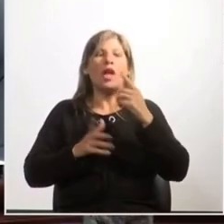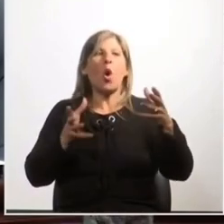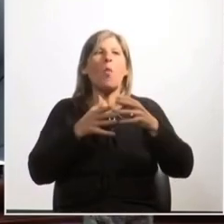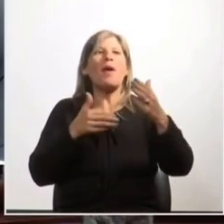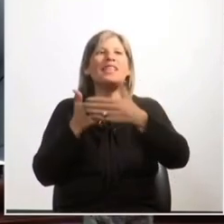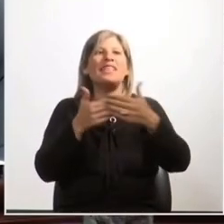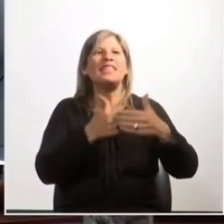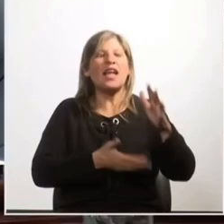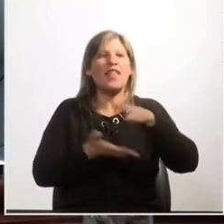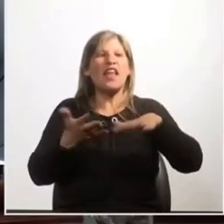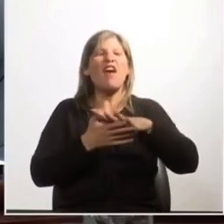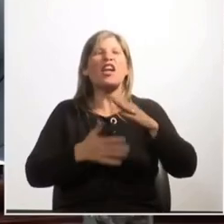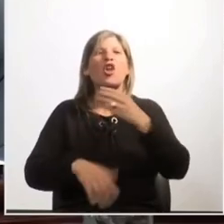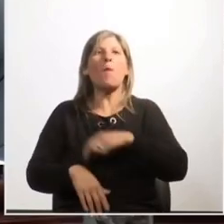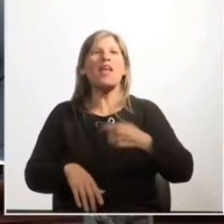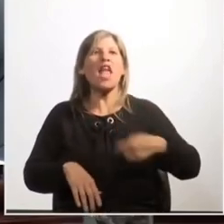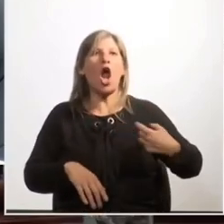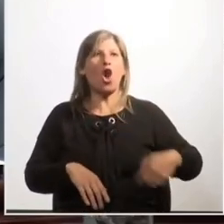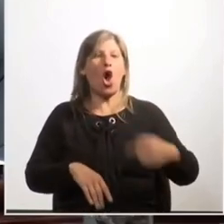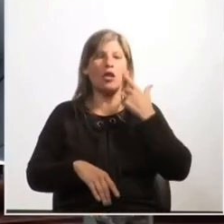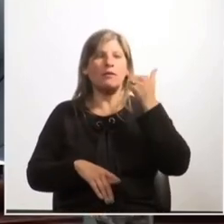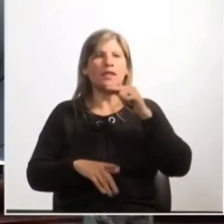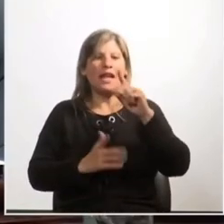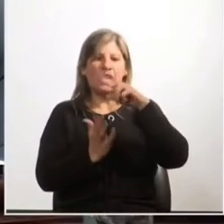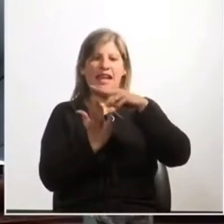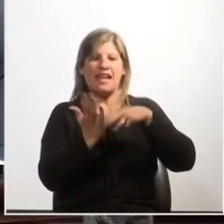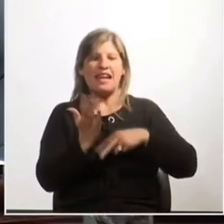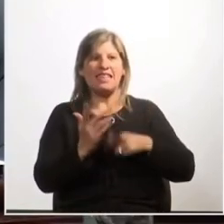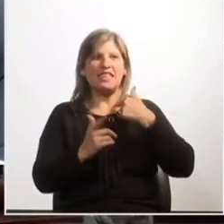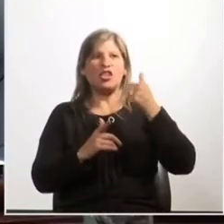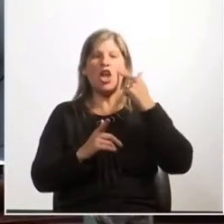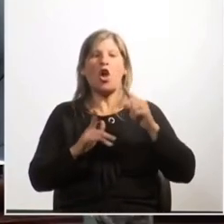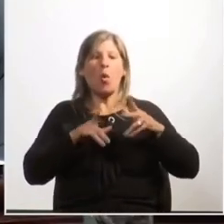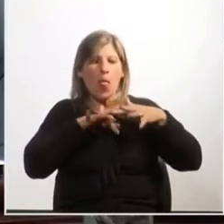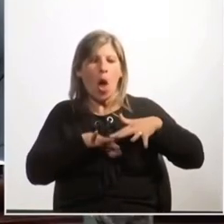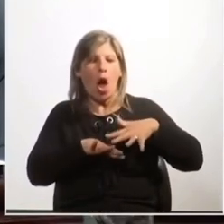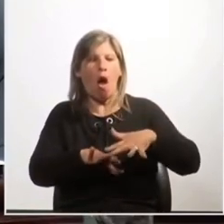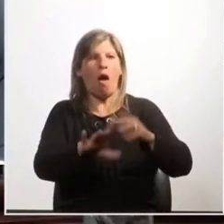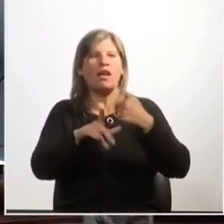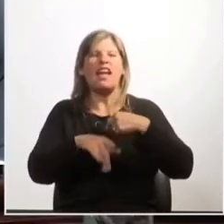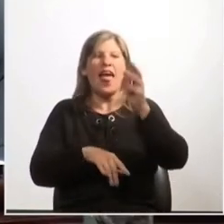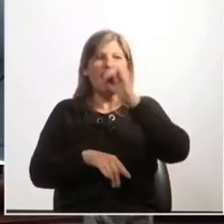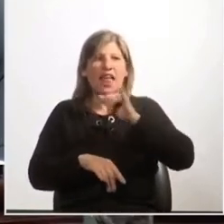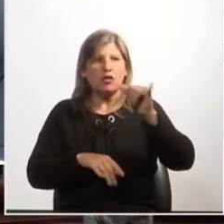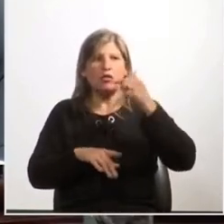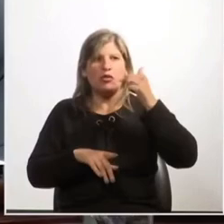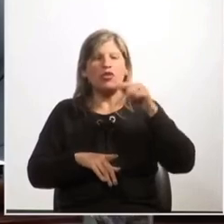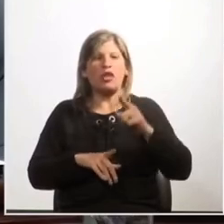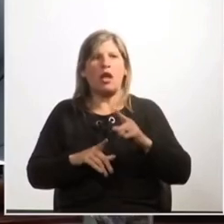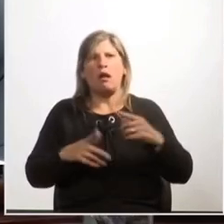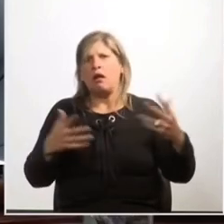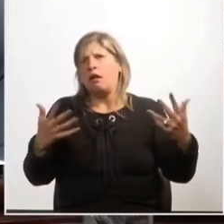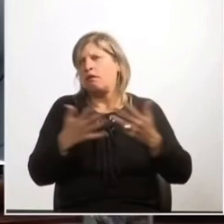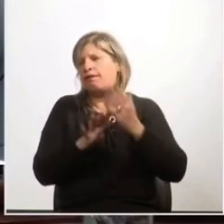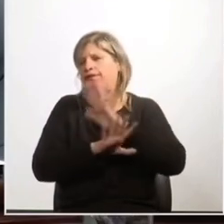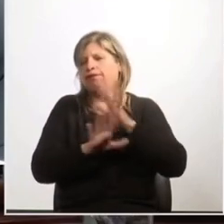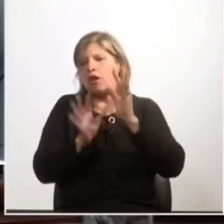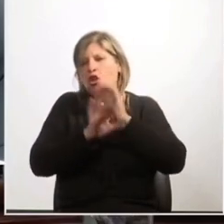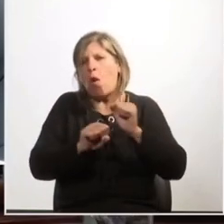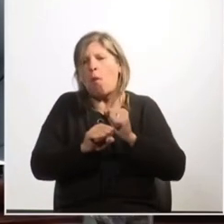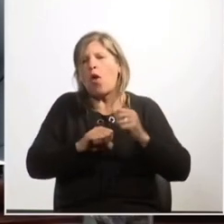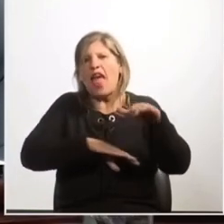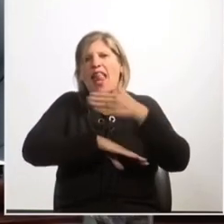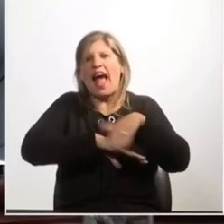del barrio Peñarol leyeron en una concentración donde denunciaron el infierno de no poder salir a la calle